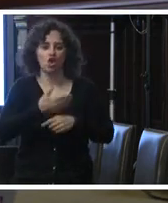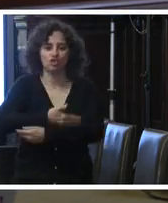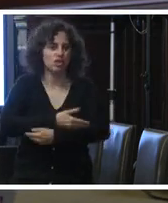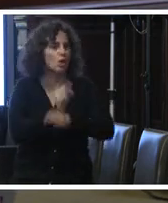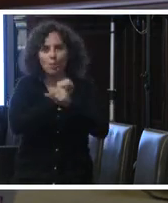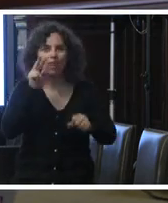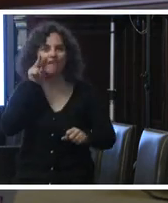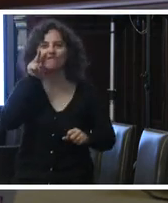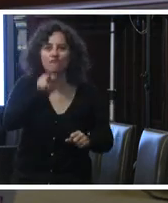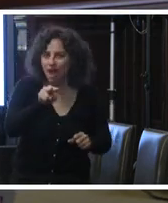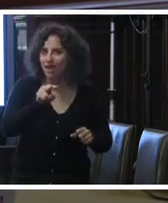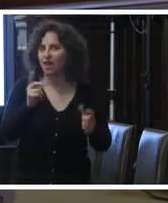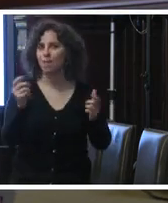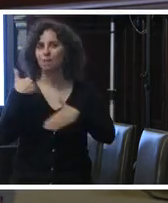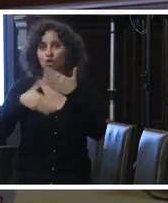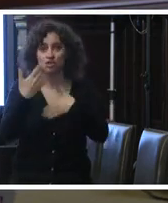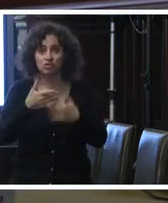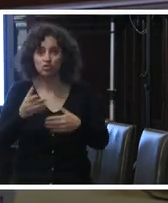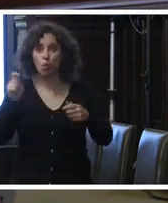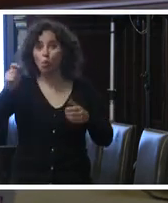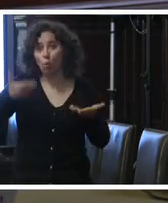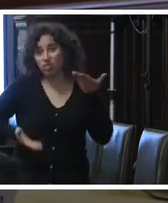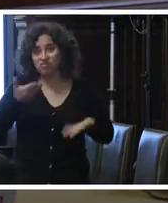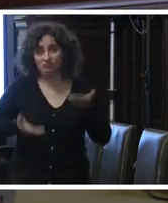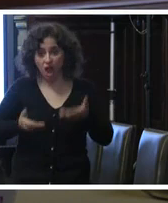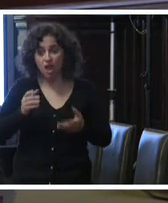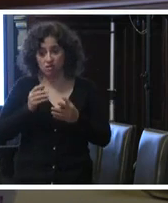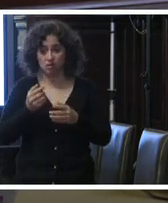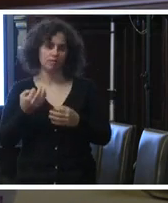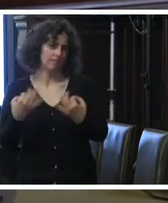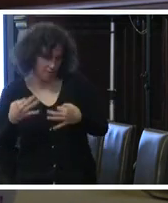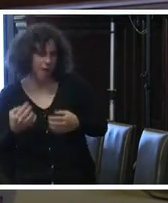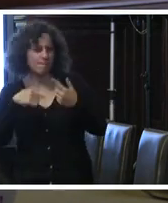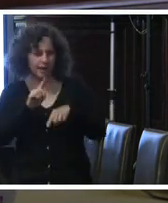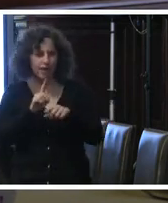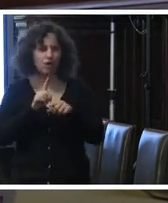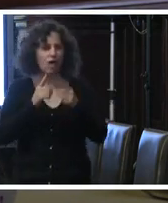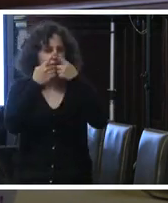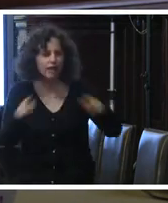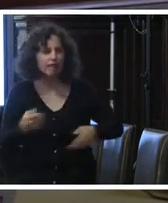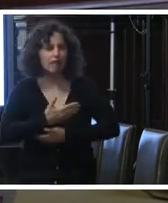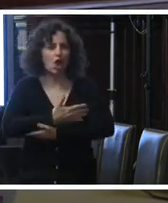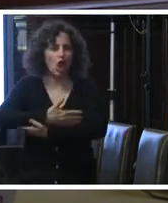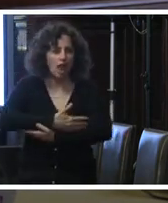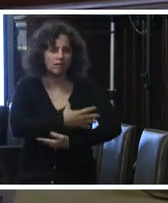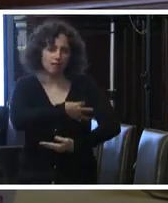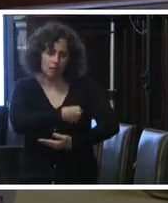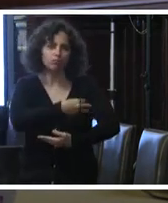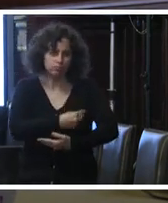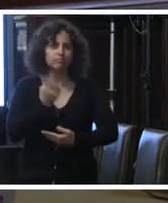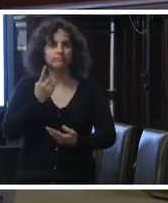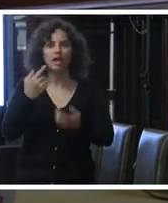deben presenciar procesos judiciales, que nos parece bien, pero no hace la diferenciación con un lactante.